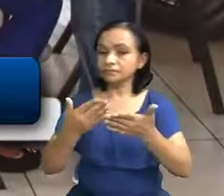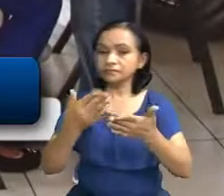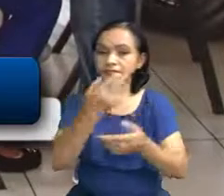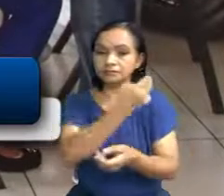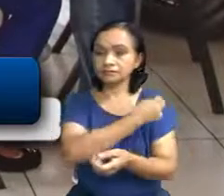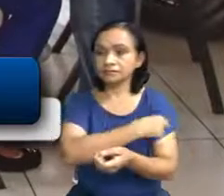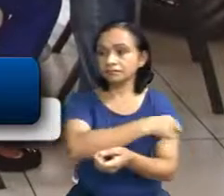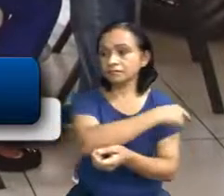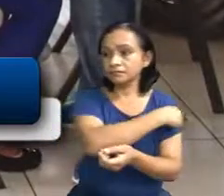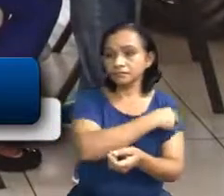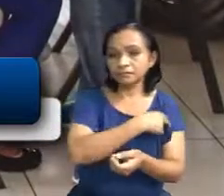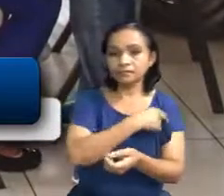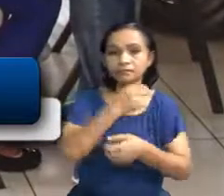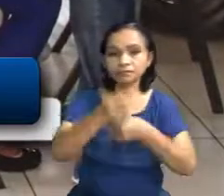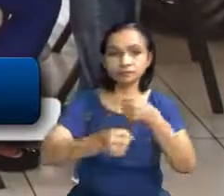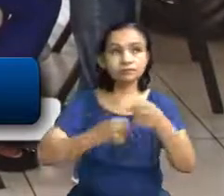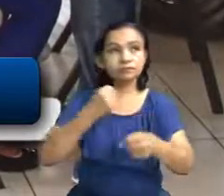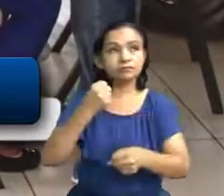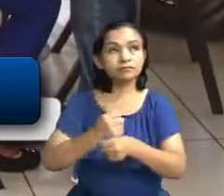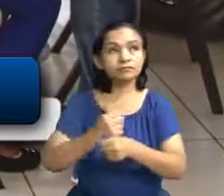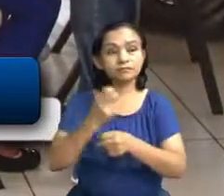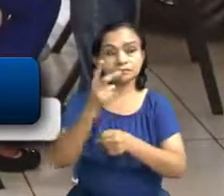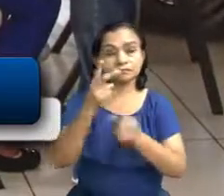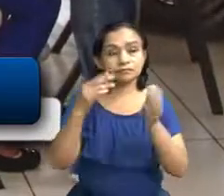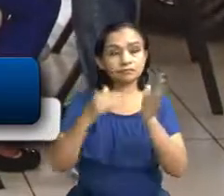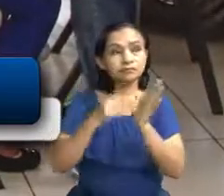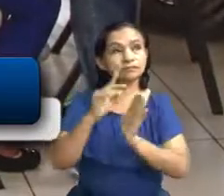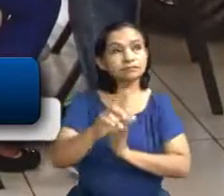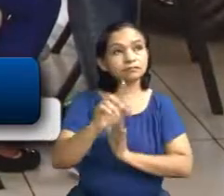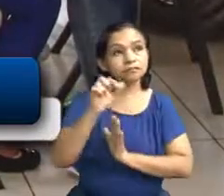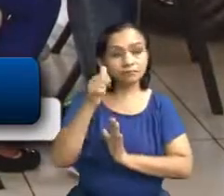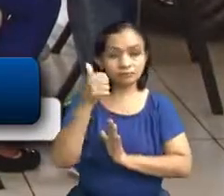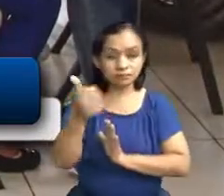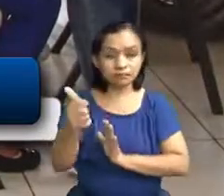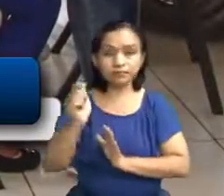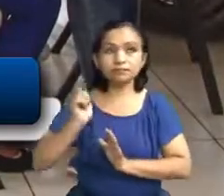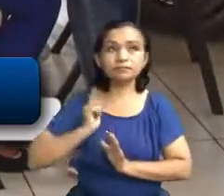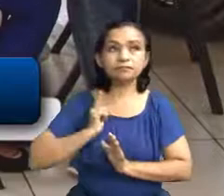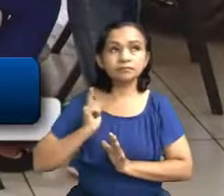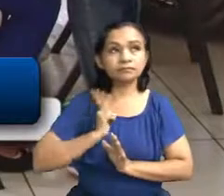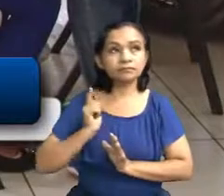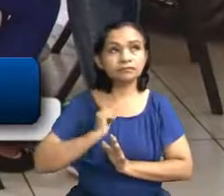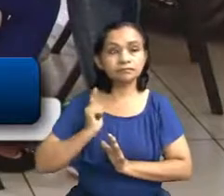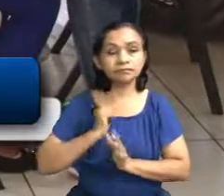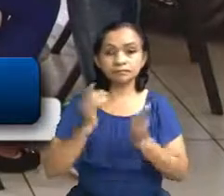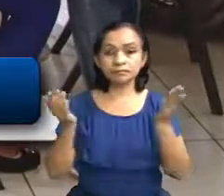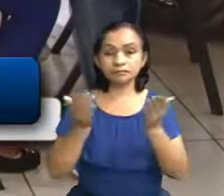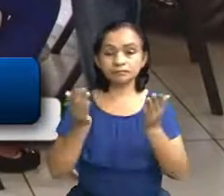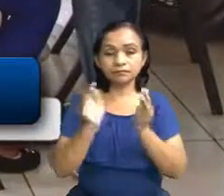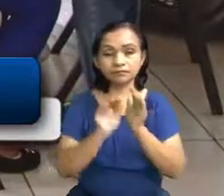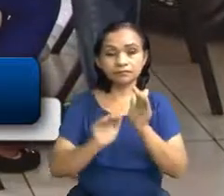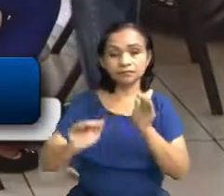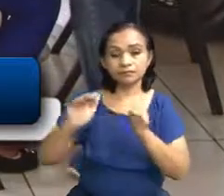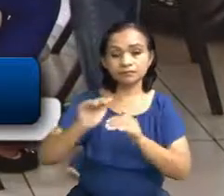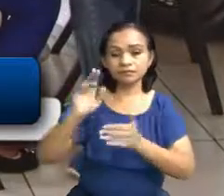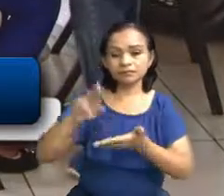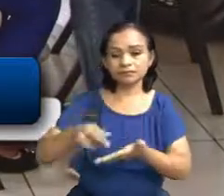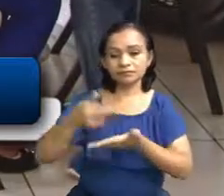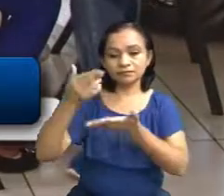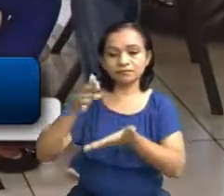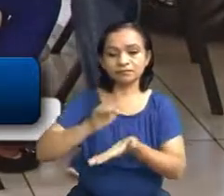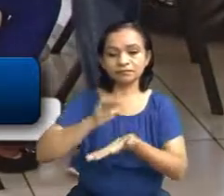Roja por varios años. A partir de 2016, con ese cambio, pues tuvimos que un incremento en las donaciones, ¿verdad?, de